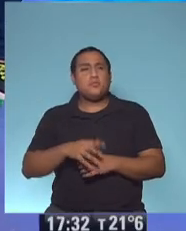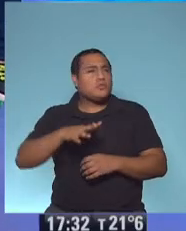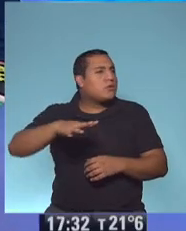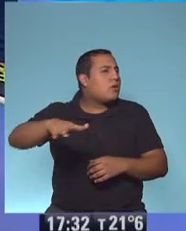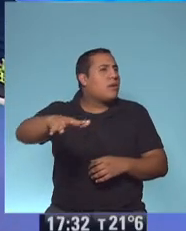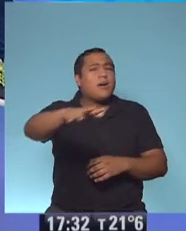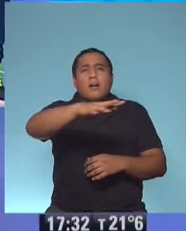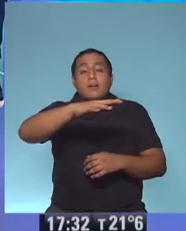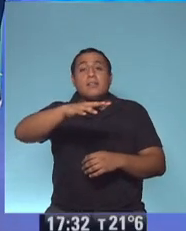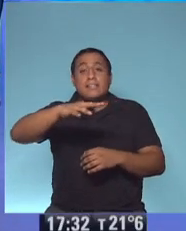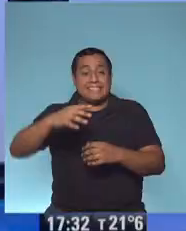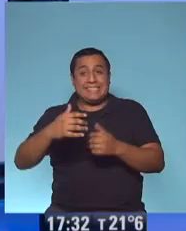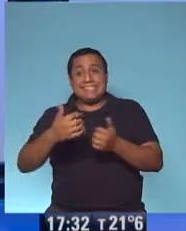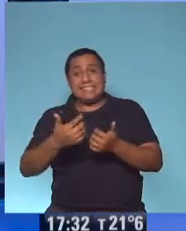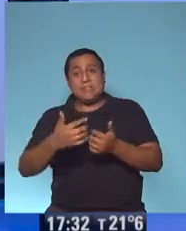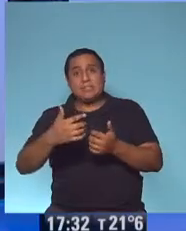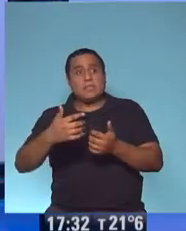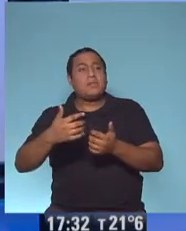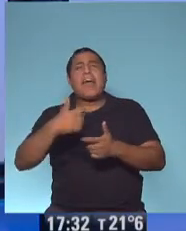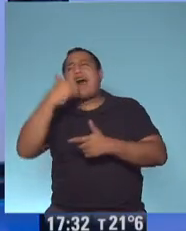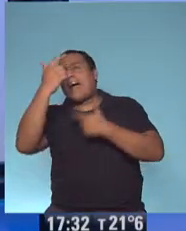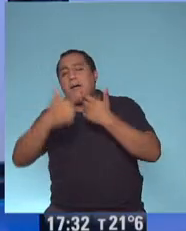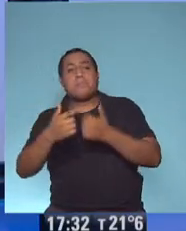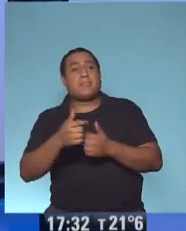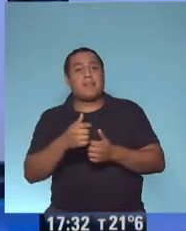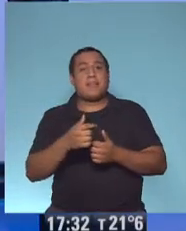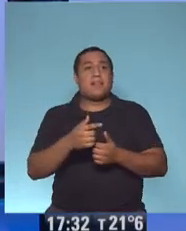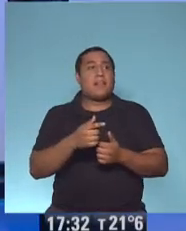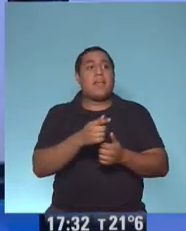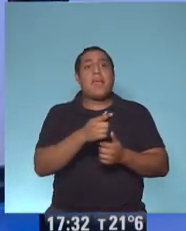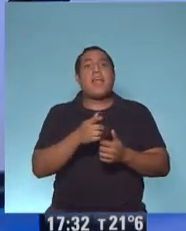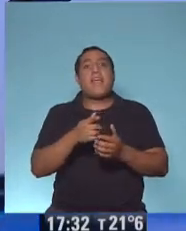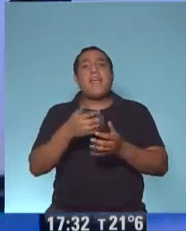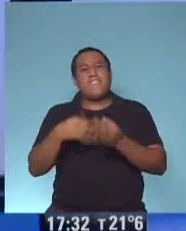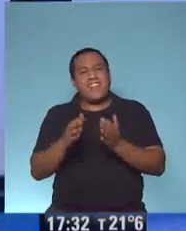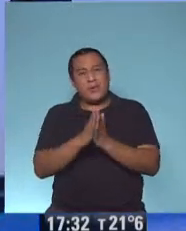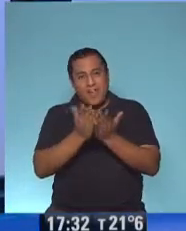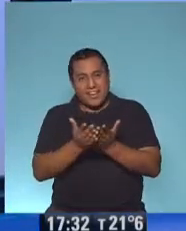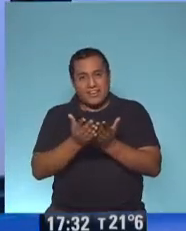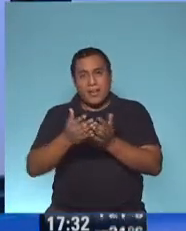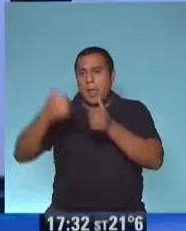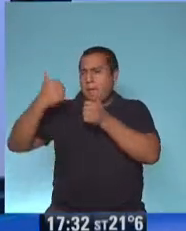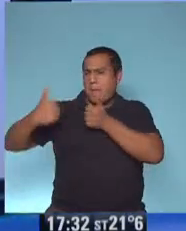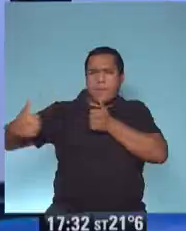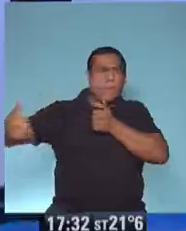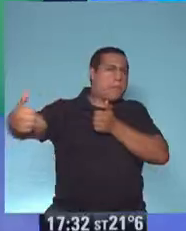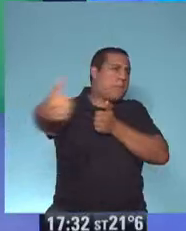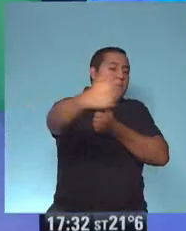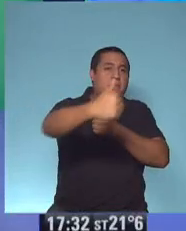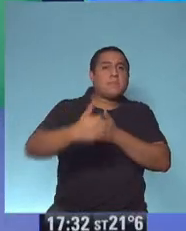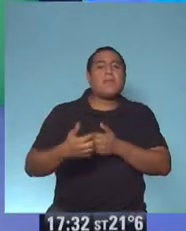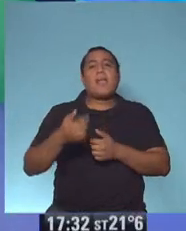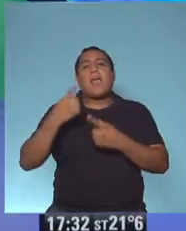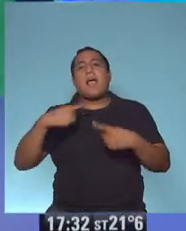Todos rodearon con grandes risas al vendedor de cuadernos y cantaron. Arroz con